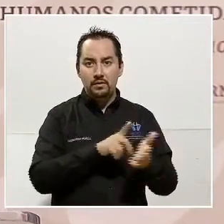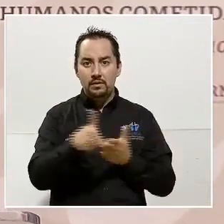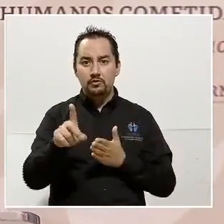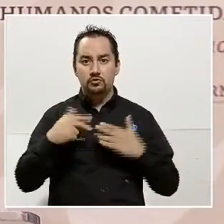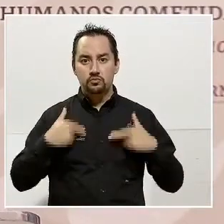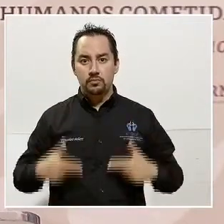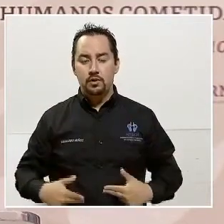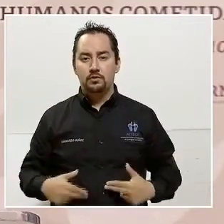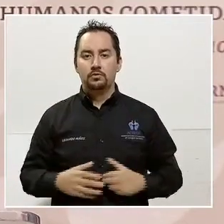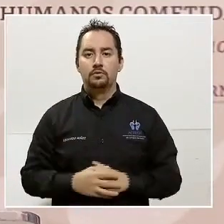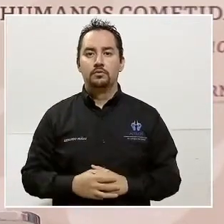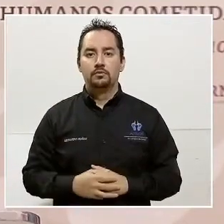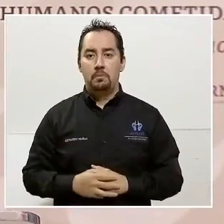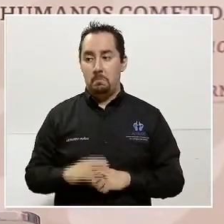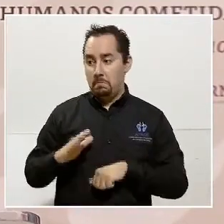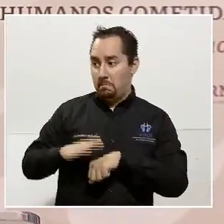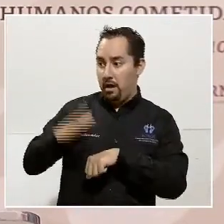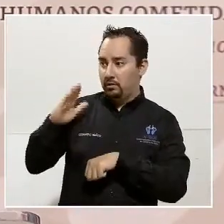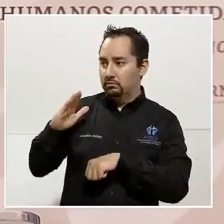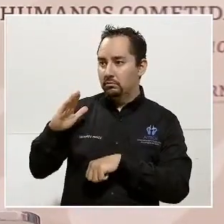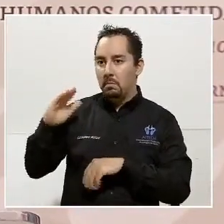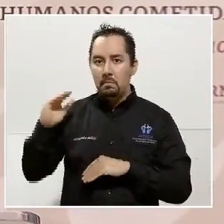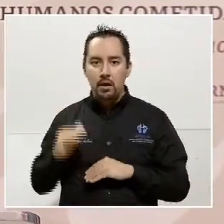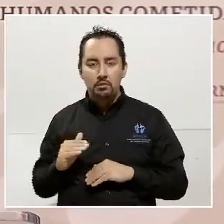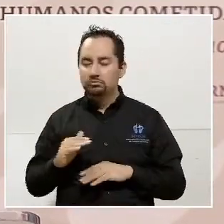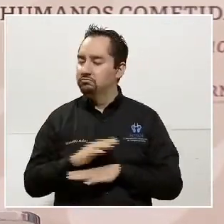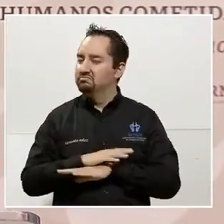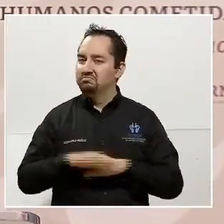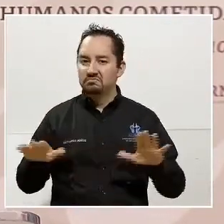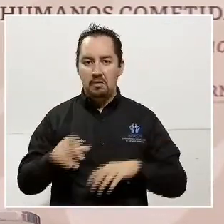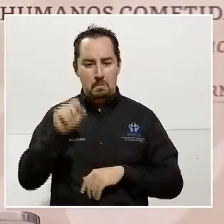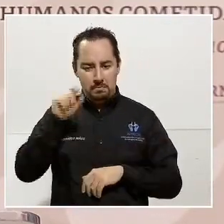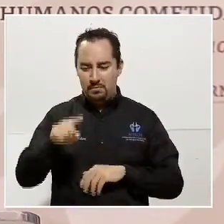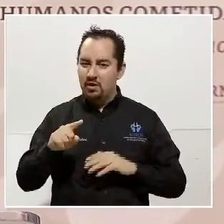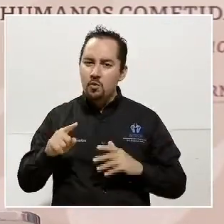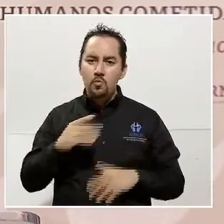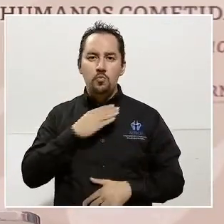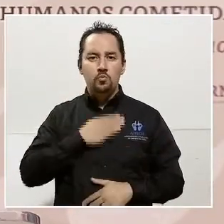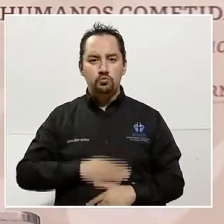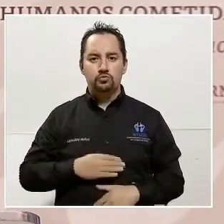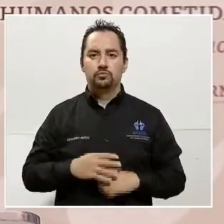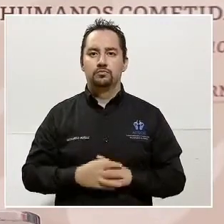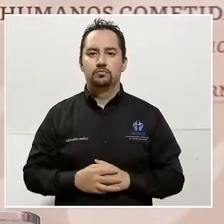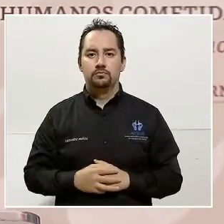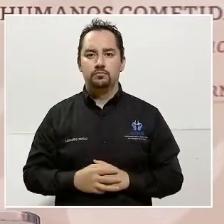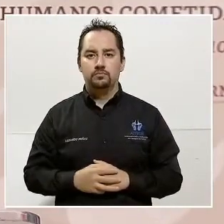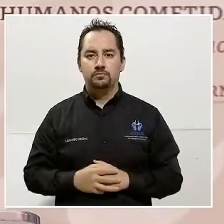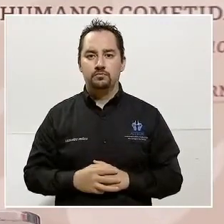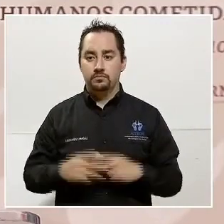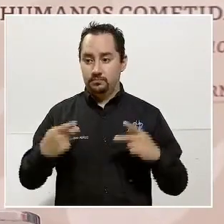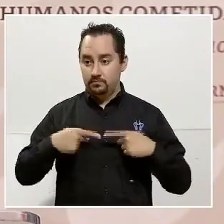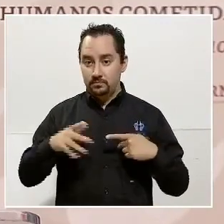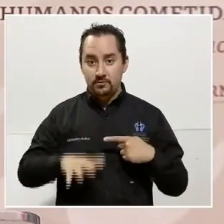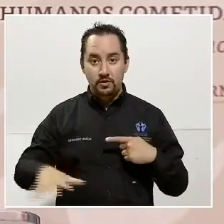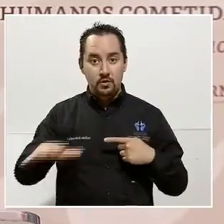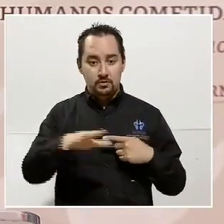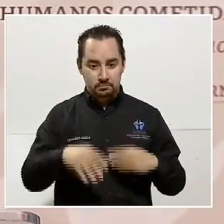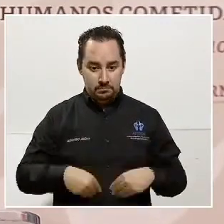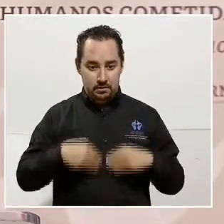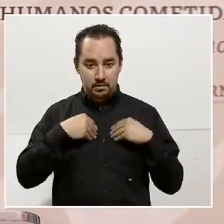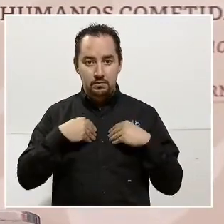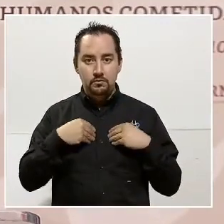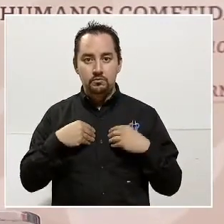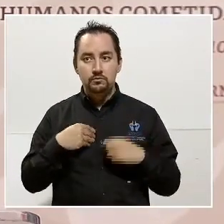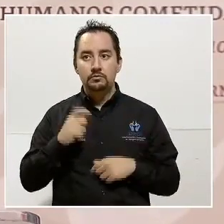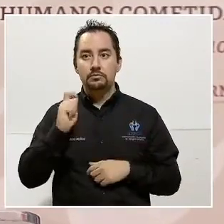más, pero nada menos. Los sobrevivientes, las familias, somos sujetos,